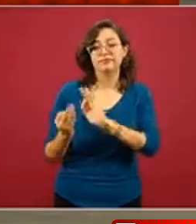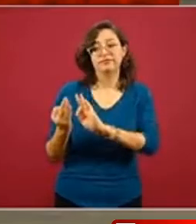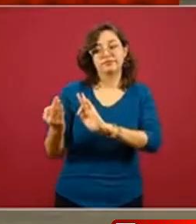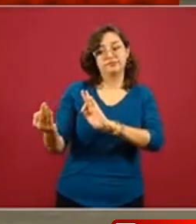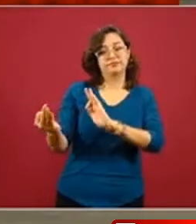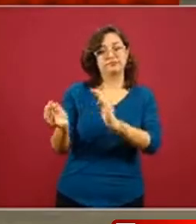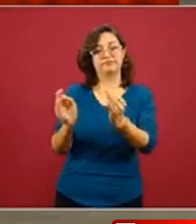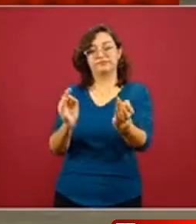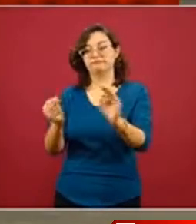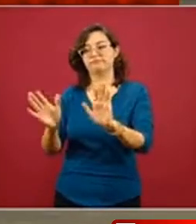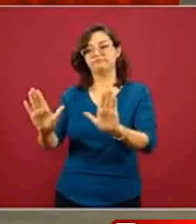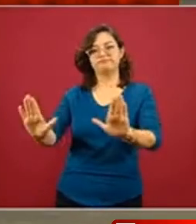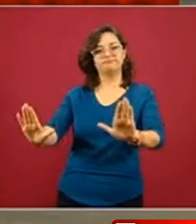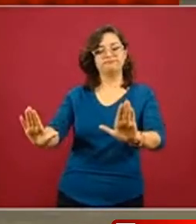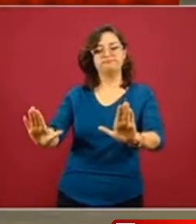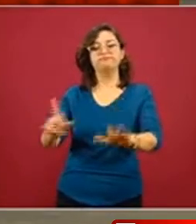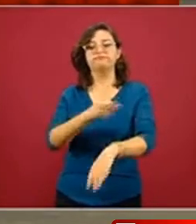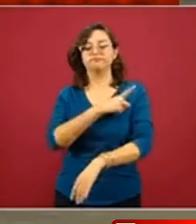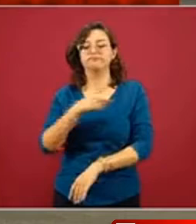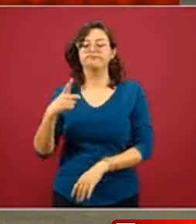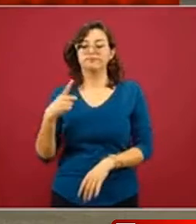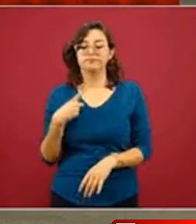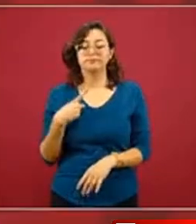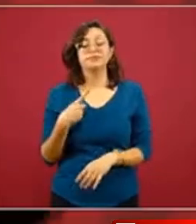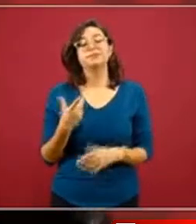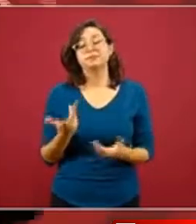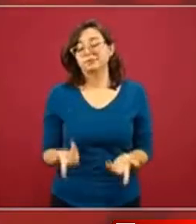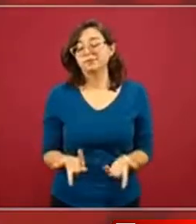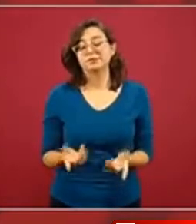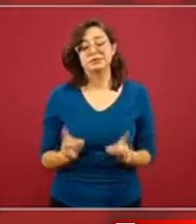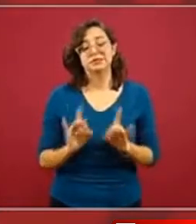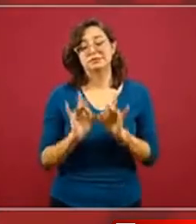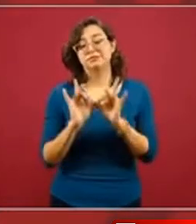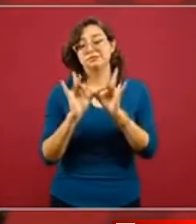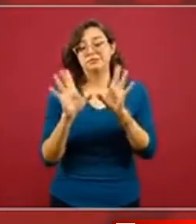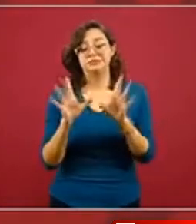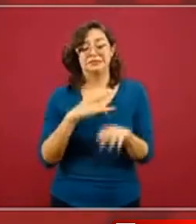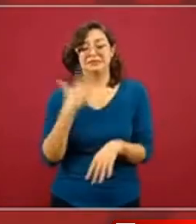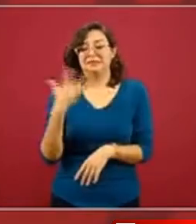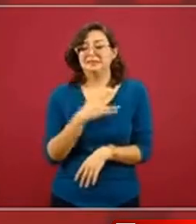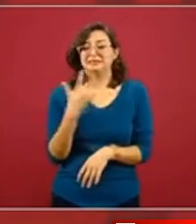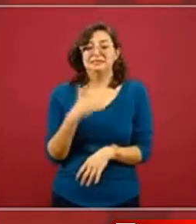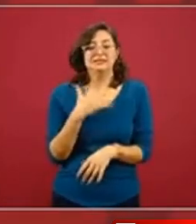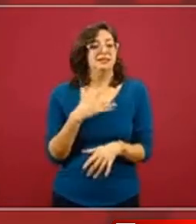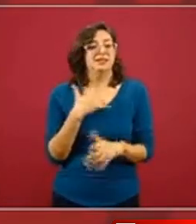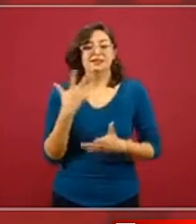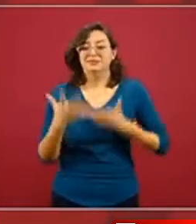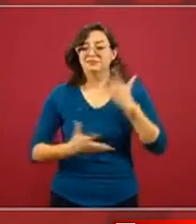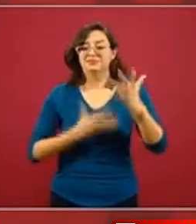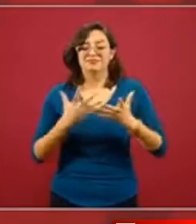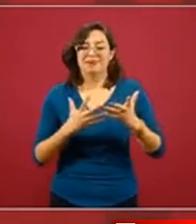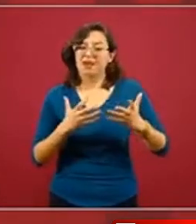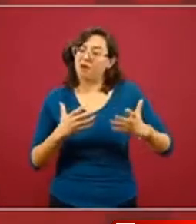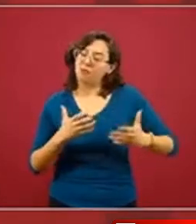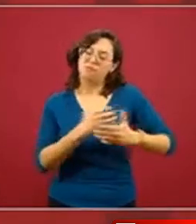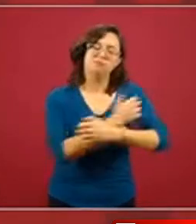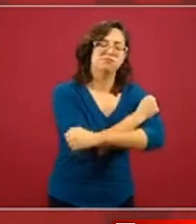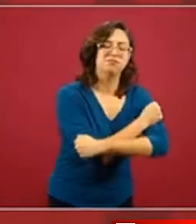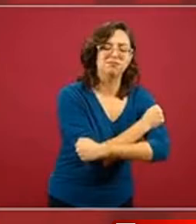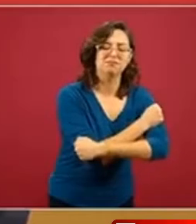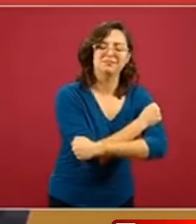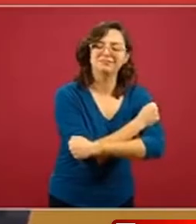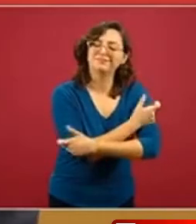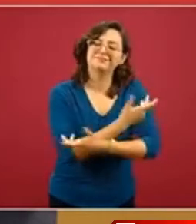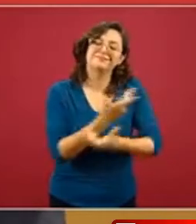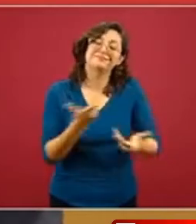sana distancia. Es hasta cierto punto inevitable que pudiera haber una reacción emocional que nos lleve a abrazarnos. El